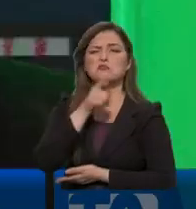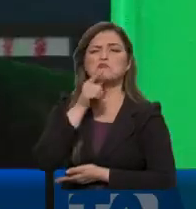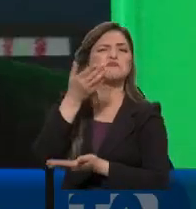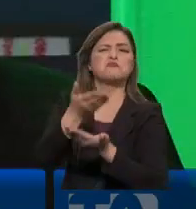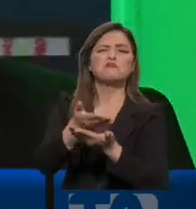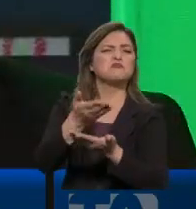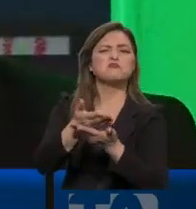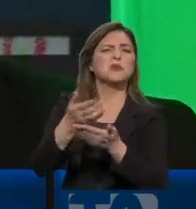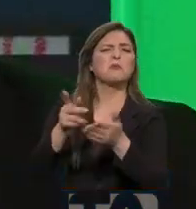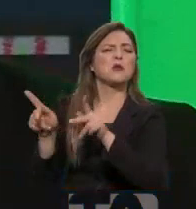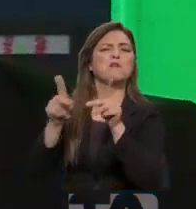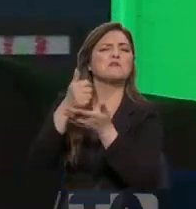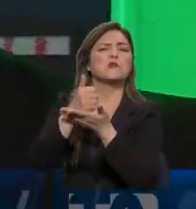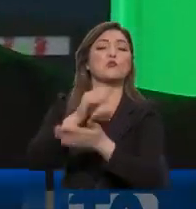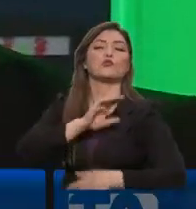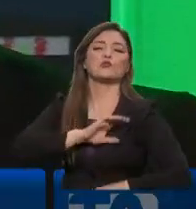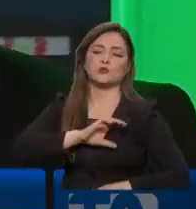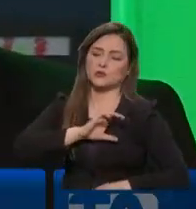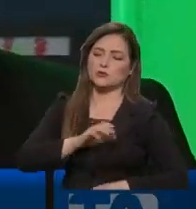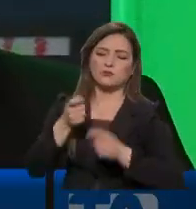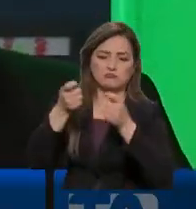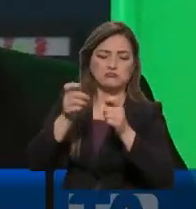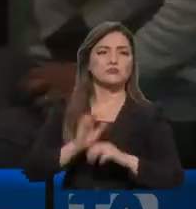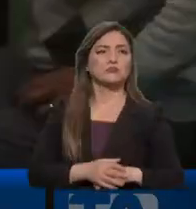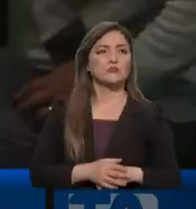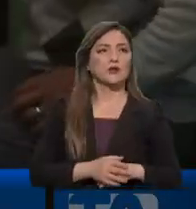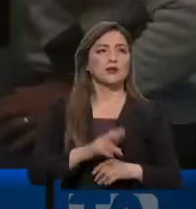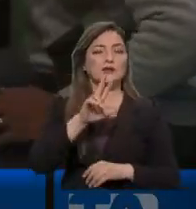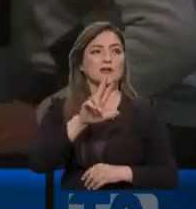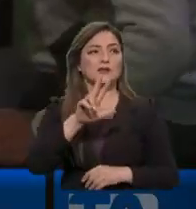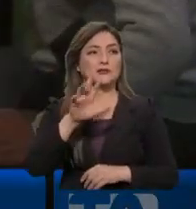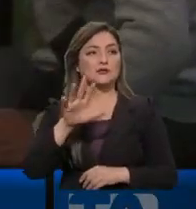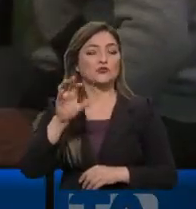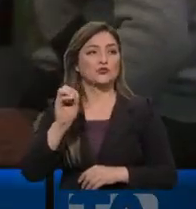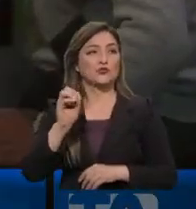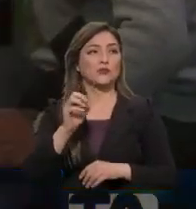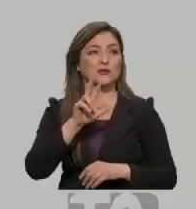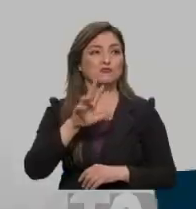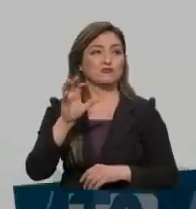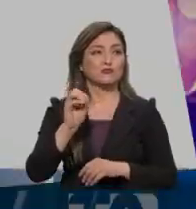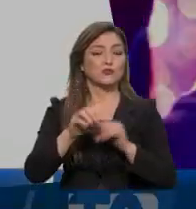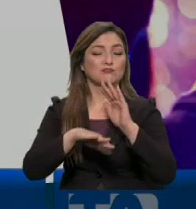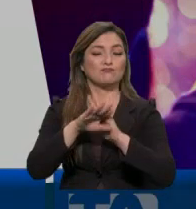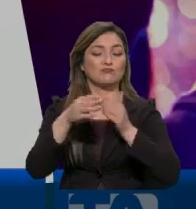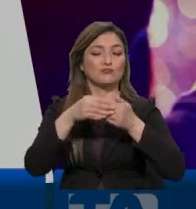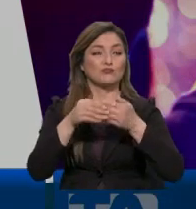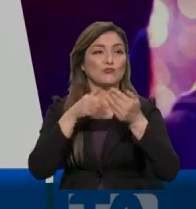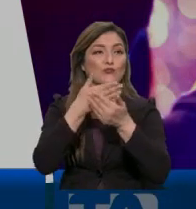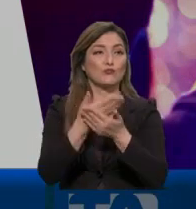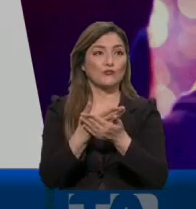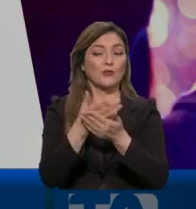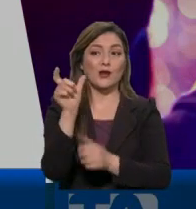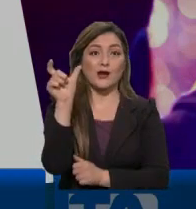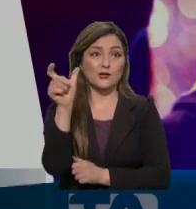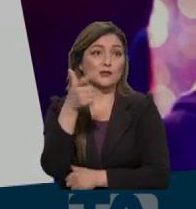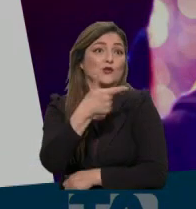Quito. Bueno, nosotros alrededor de $2,300 hemos invertido. Los principales requisitos son presentación obligatoria del